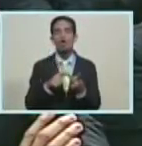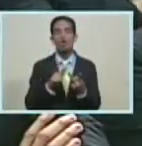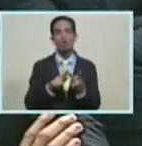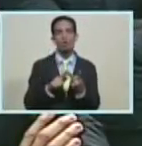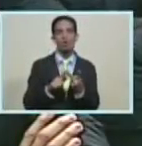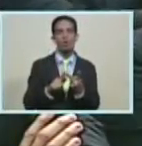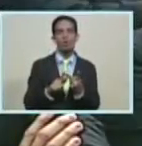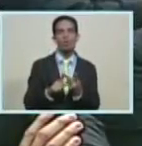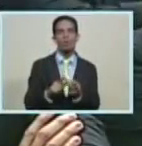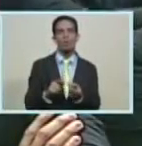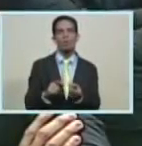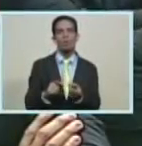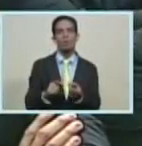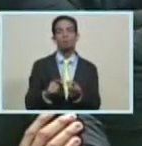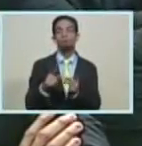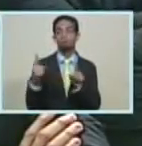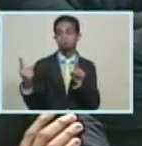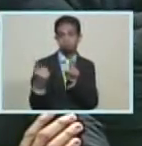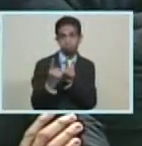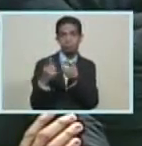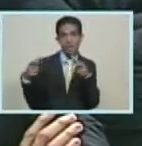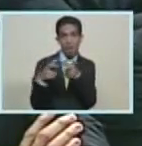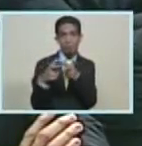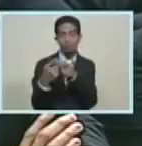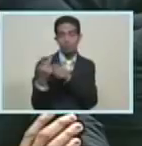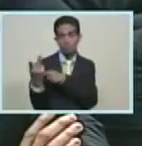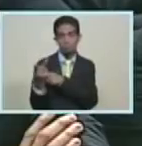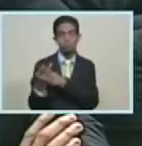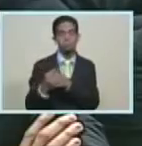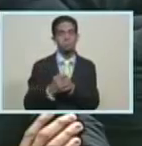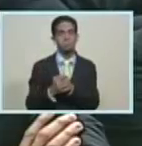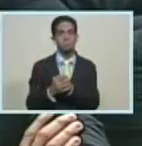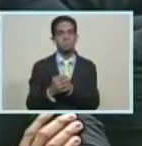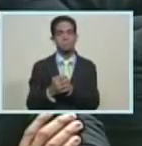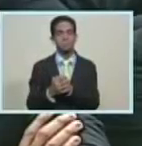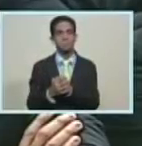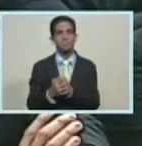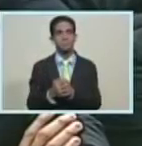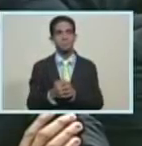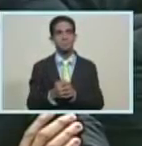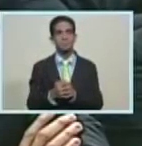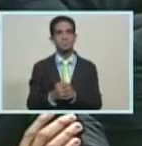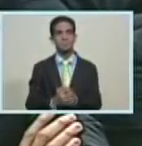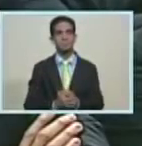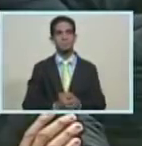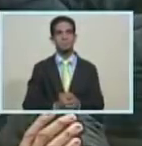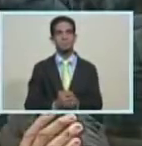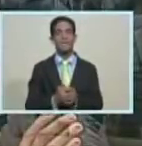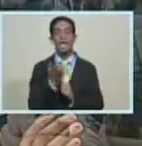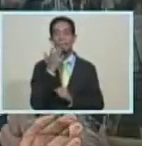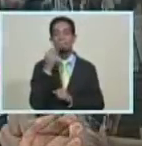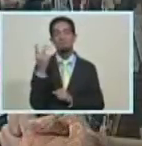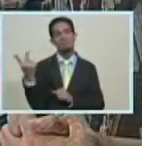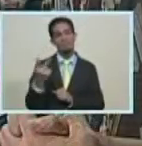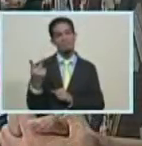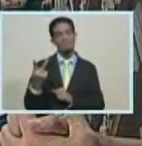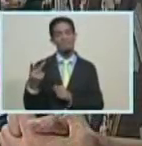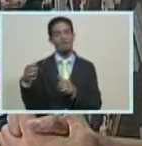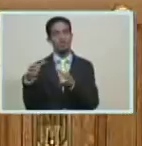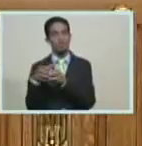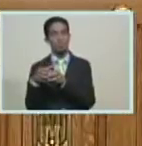revolucionaria. Estaban con armas en las manos,